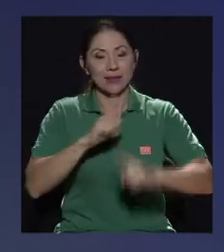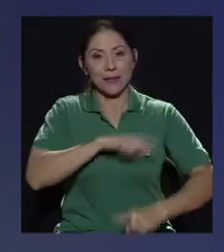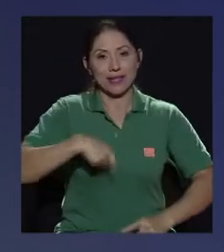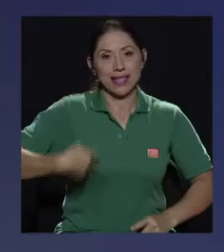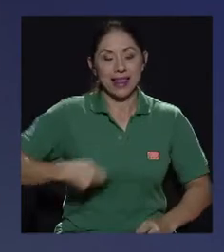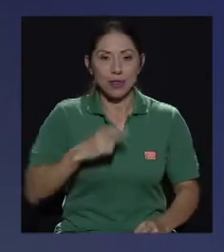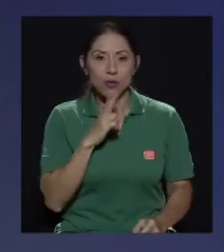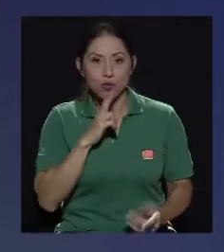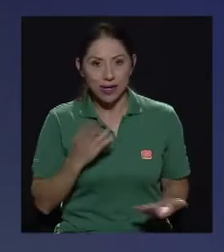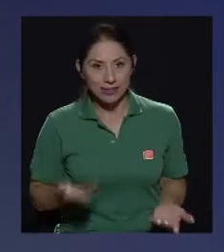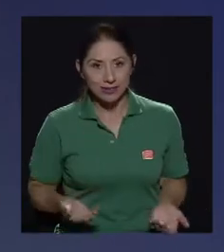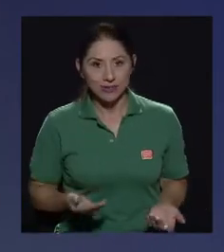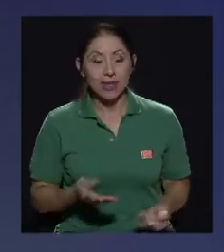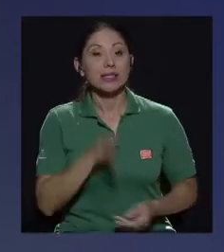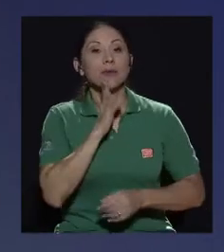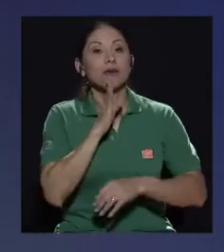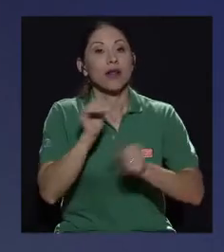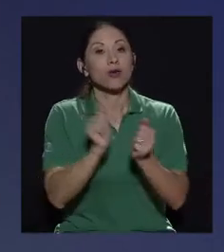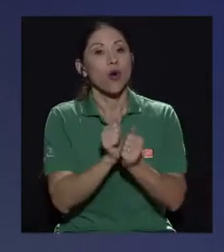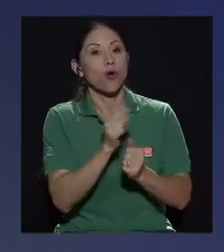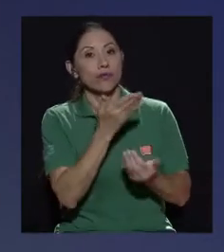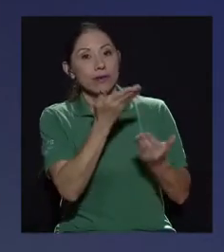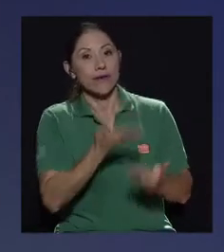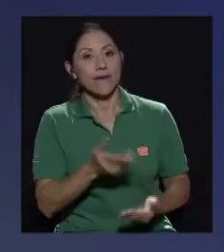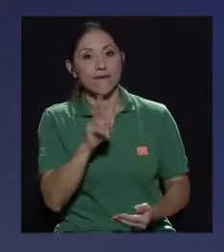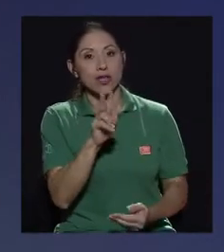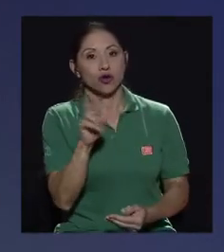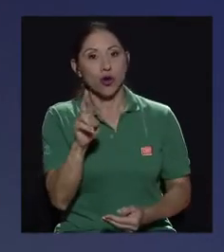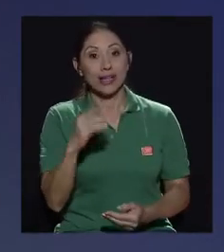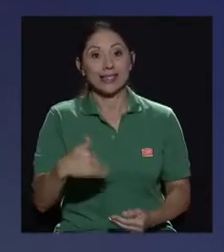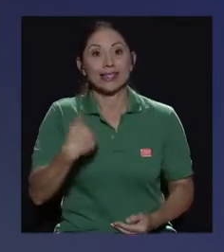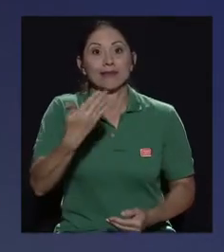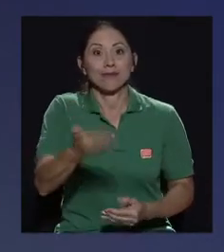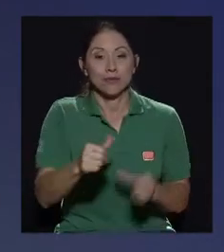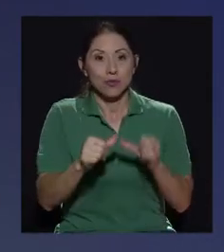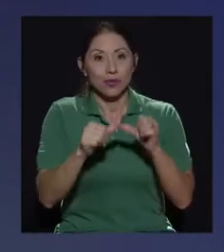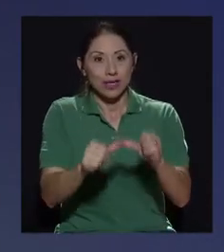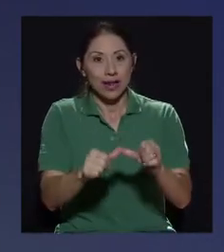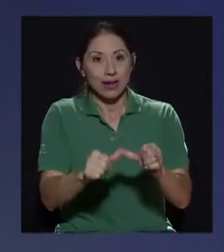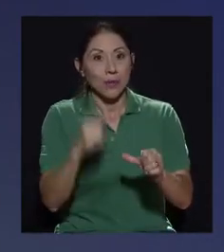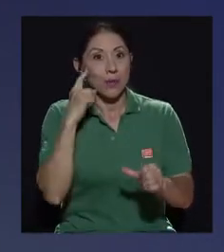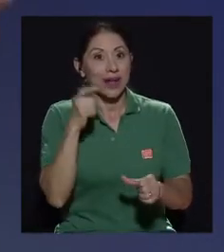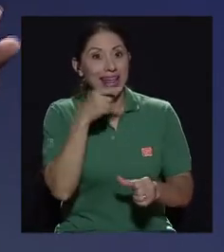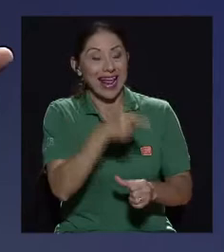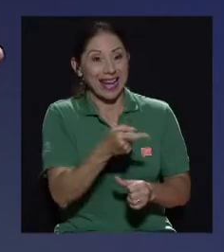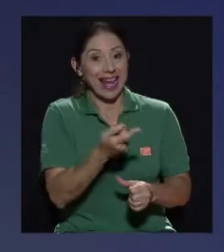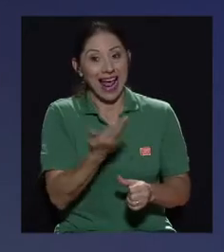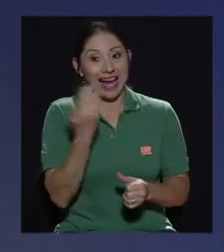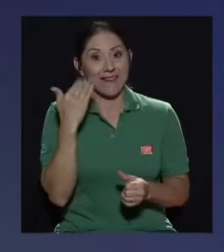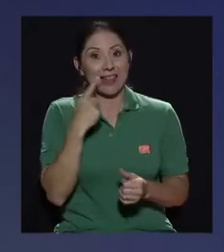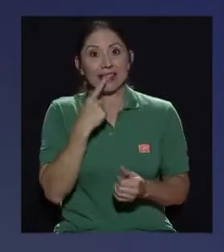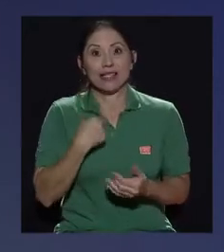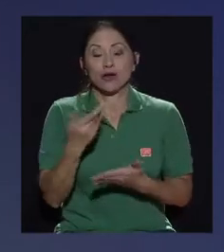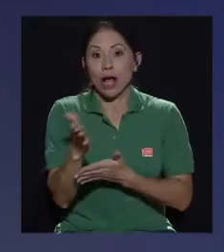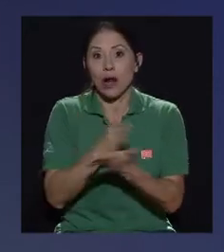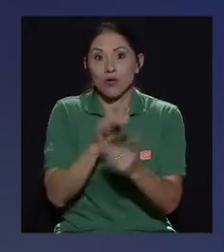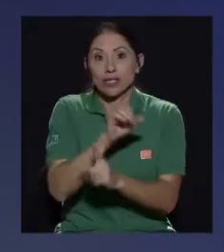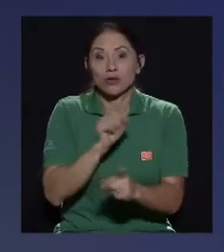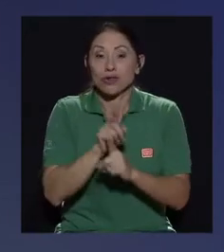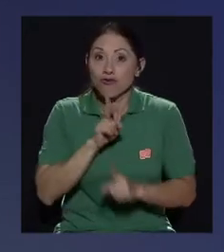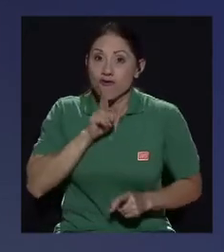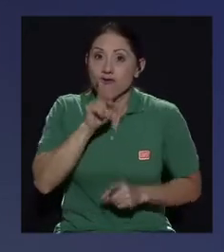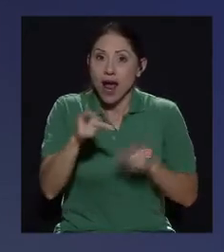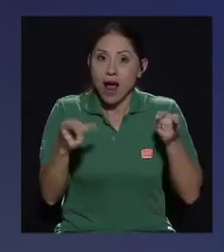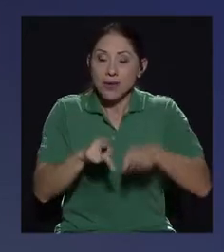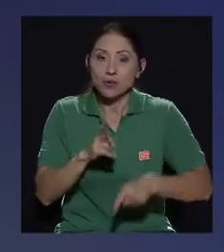de honduras estamos hablando con don víctor rojas y ahora vamos a regresar porque él acaba habernos tirado una bomba una realidad hondureña que de